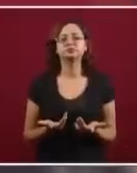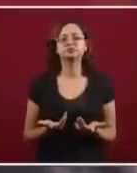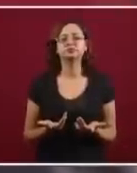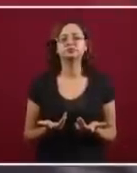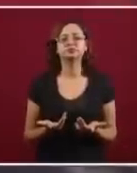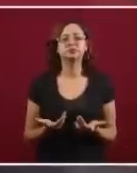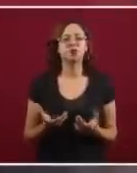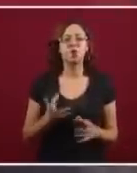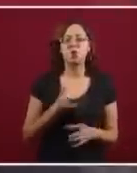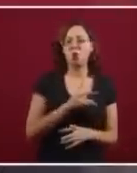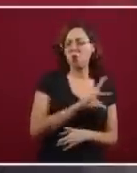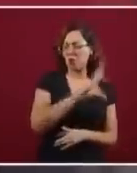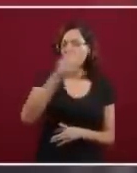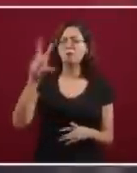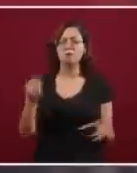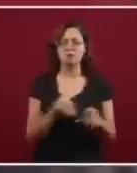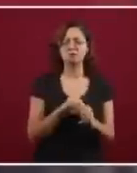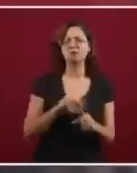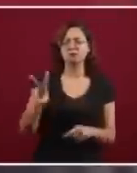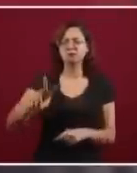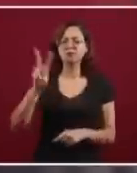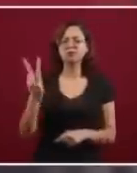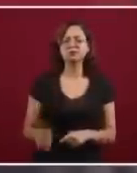dándole toda la importancia